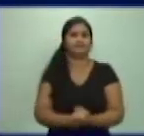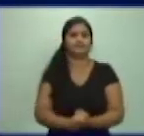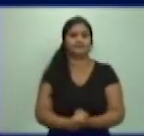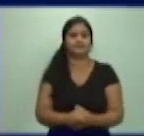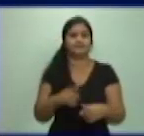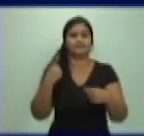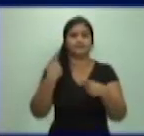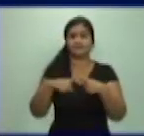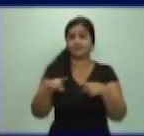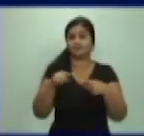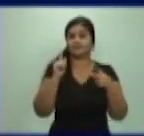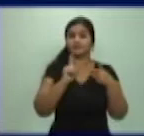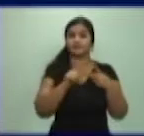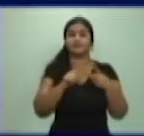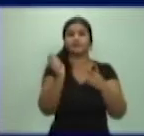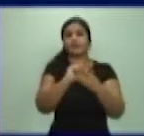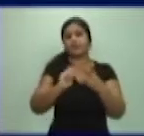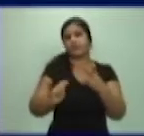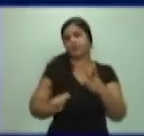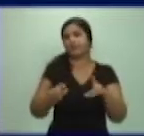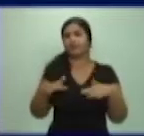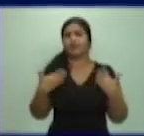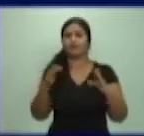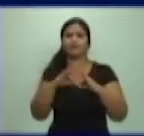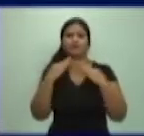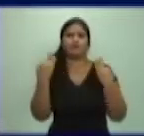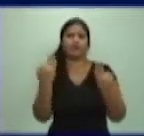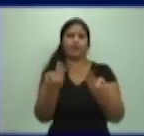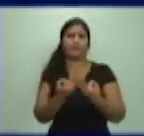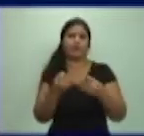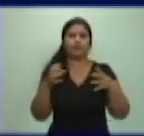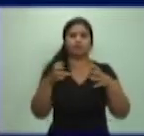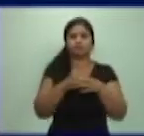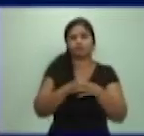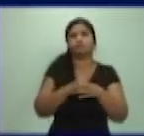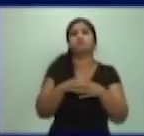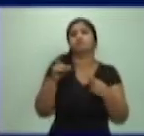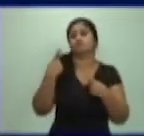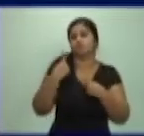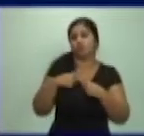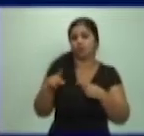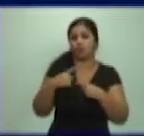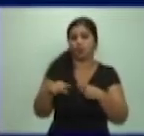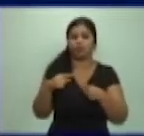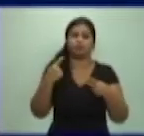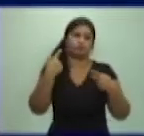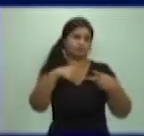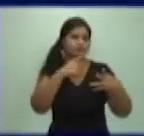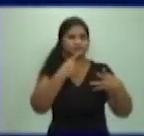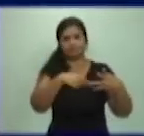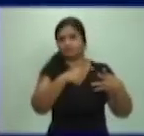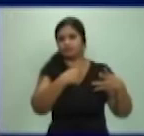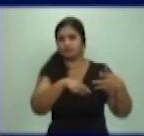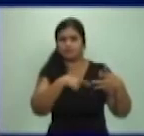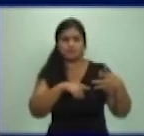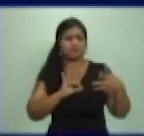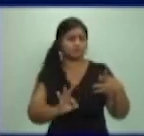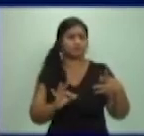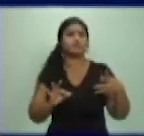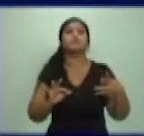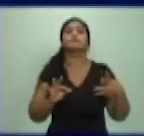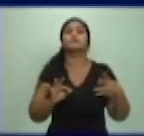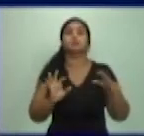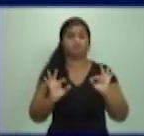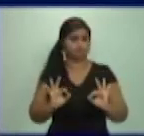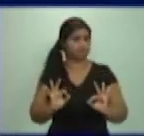Escribir derivados de sustantivos, adjetivos, infinitivos, adverbios, participios o gerundios, por